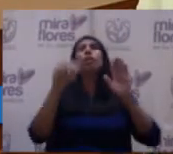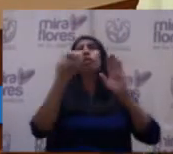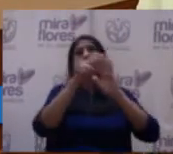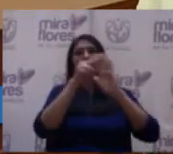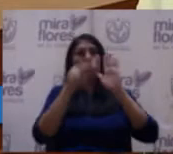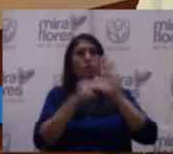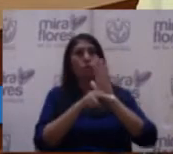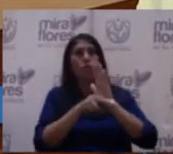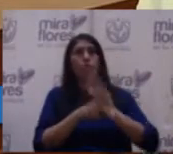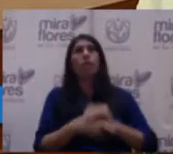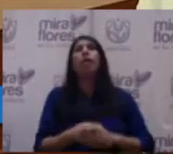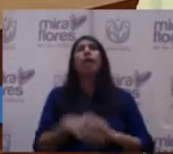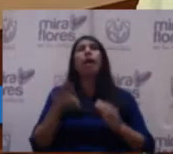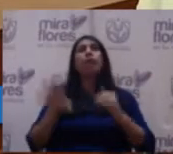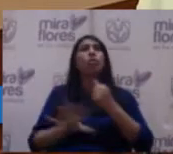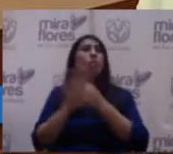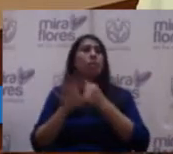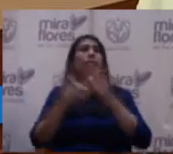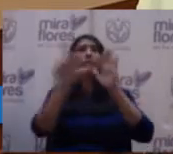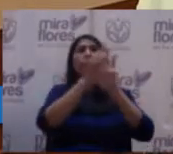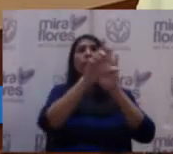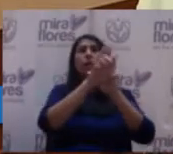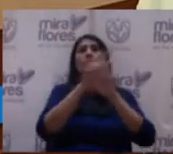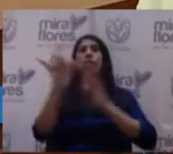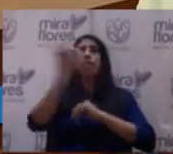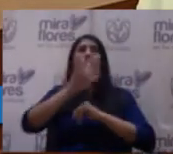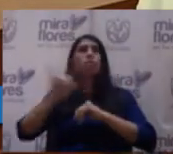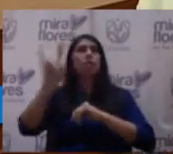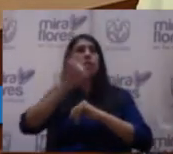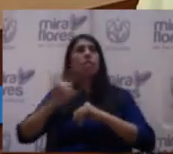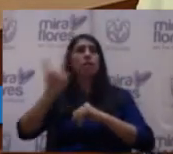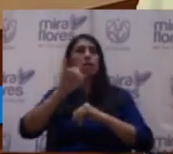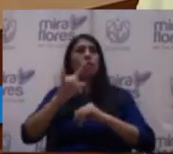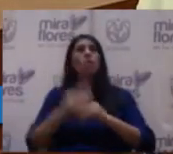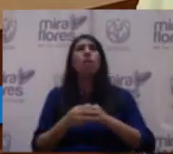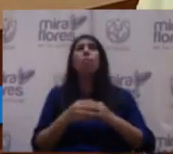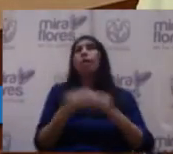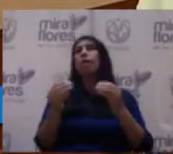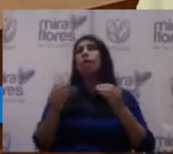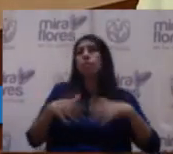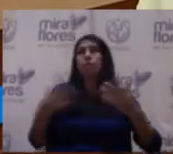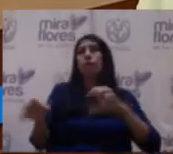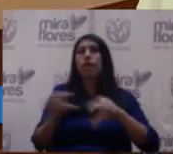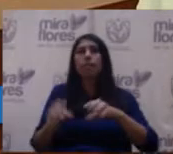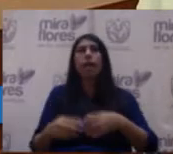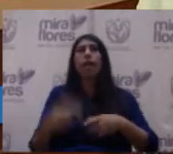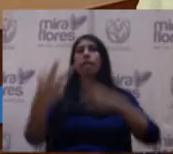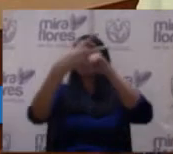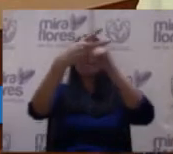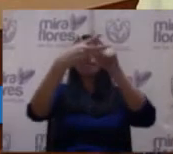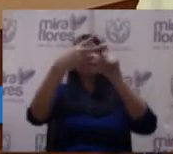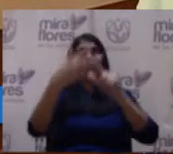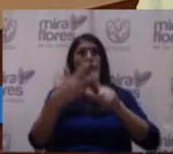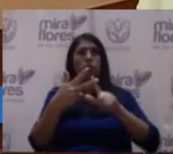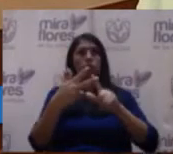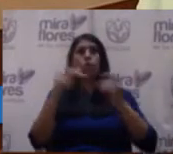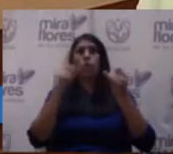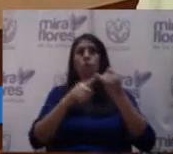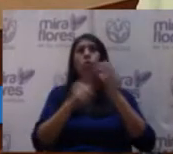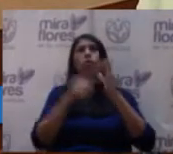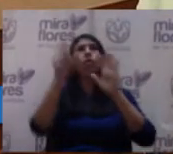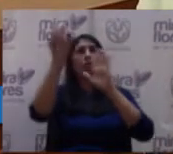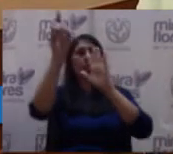Tenemos la base legal que ha sido utilizada o empleada para la elaboración de este documento, y ahí tenemos tres principalmente, que son el Decreto